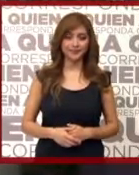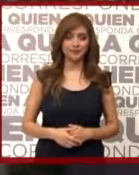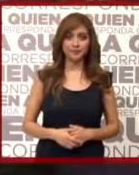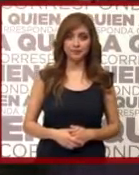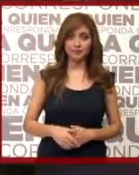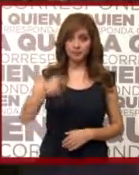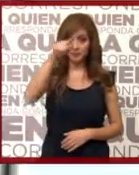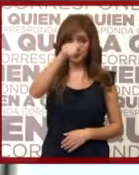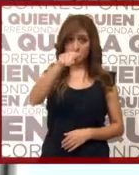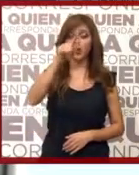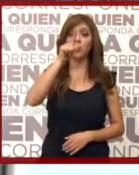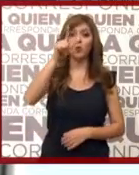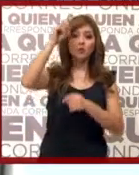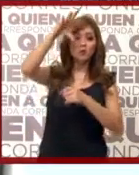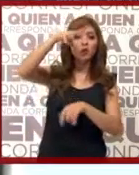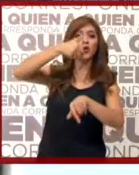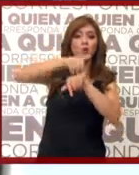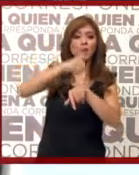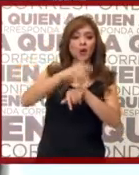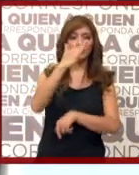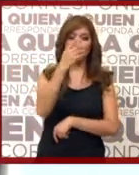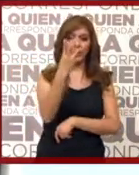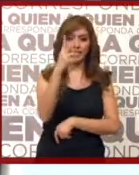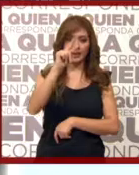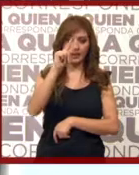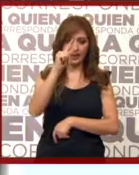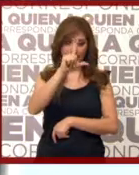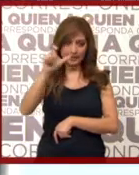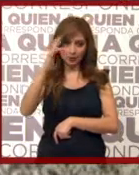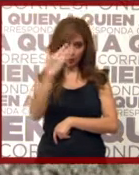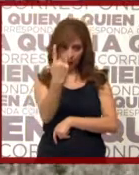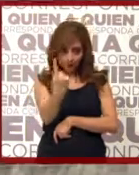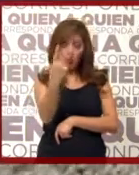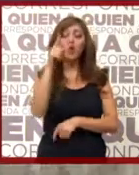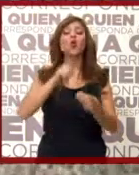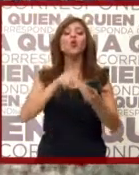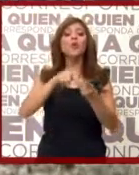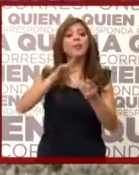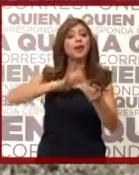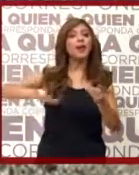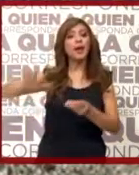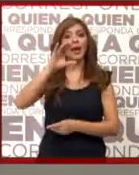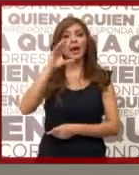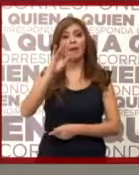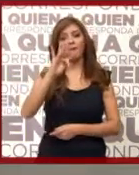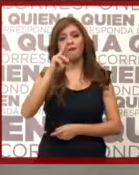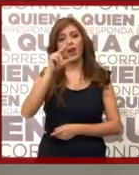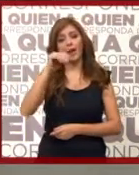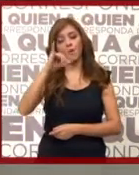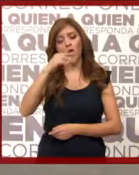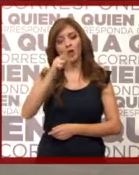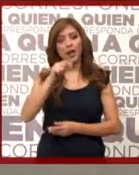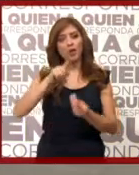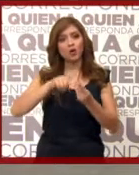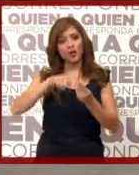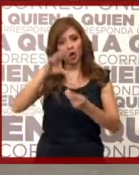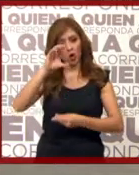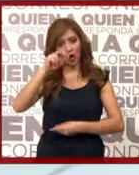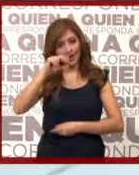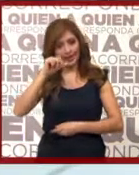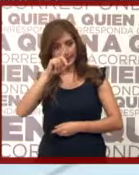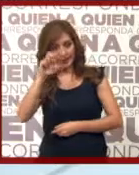Esta lámpara de alumbrado con el número de serie 53751, ubicada en la calle Framboyán, en la colonia Colinas del Sur,